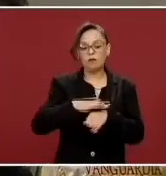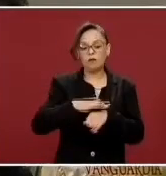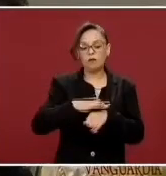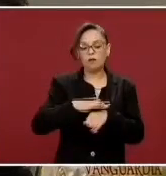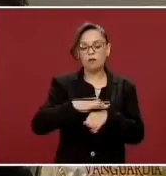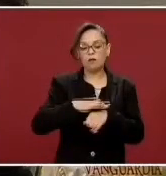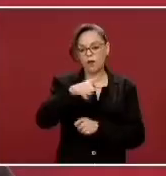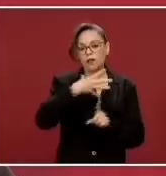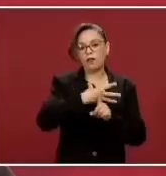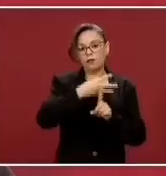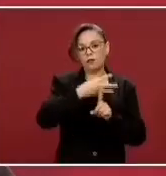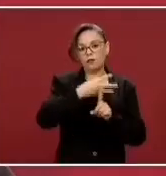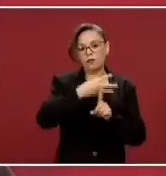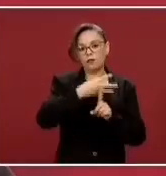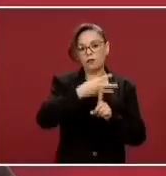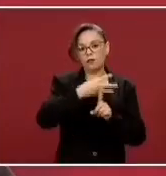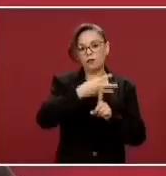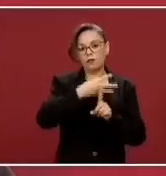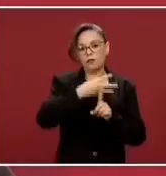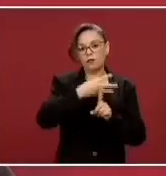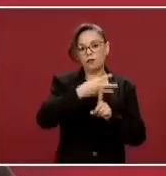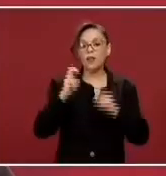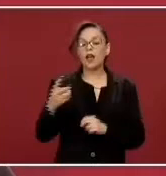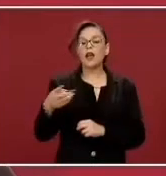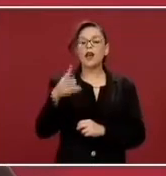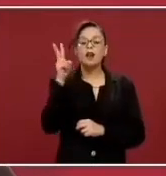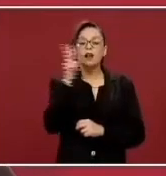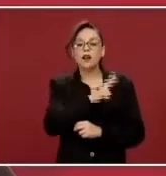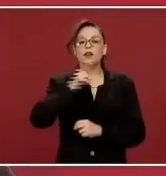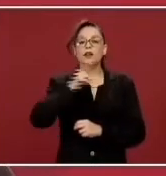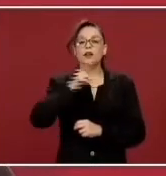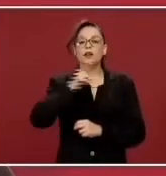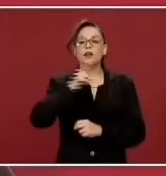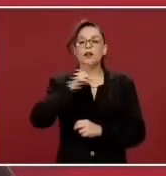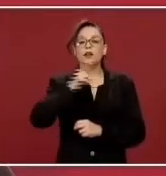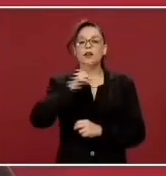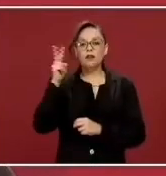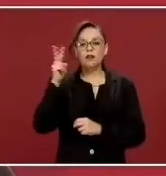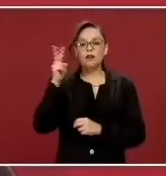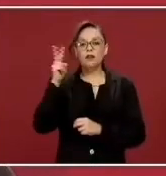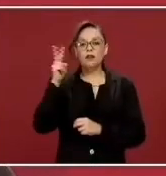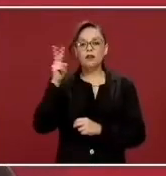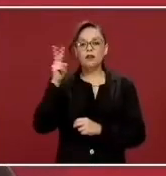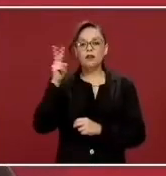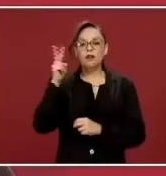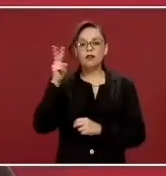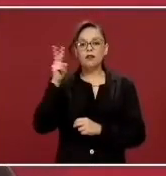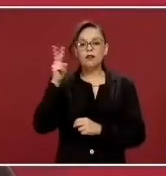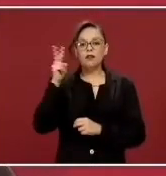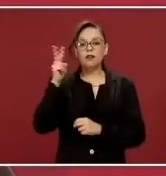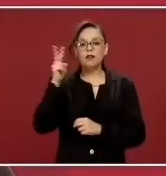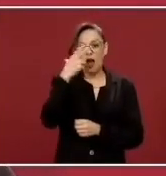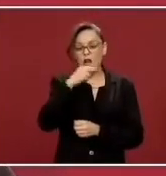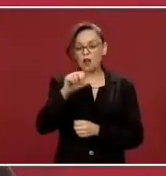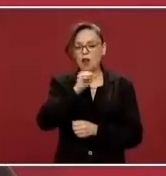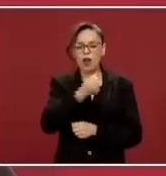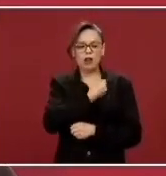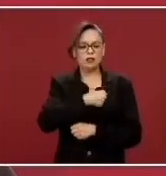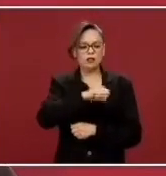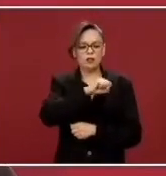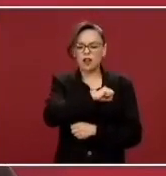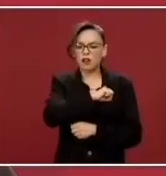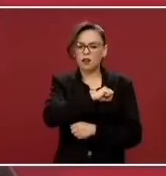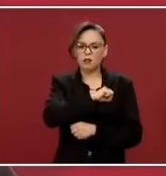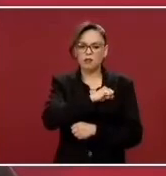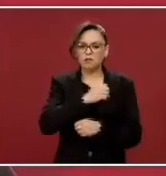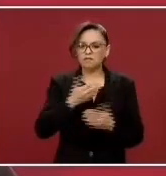infecciosas respiratorias. Fumar es algo extremadamente maligno para cualquier aspecto de la salud y es